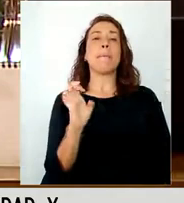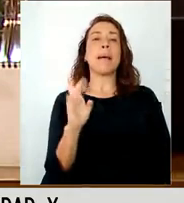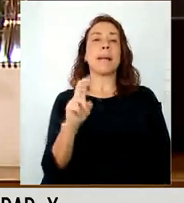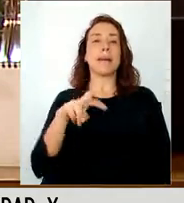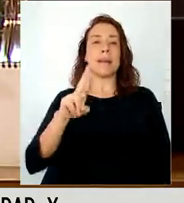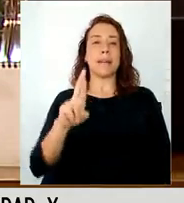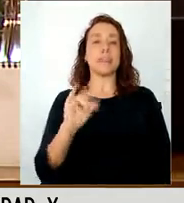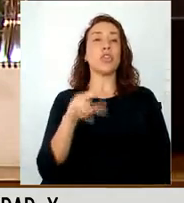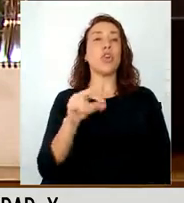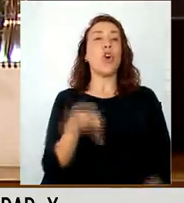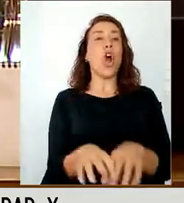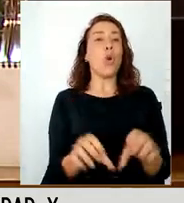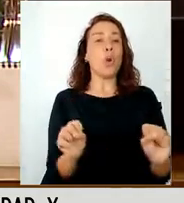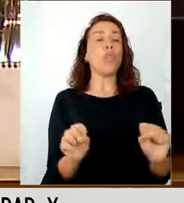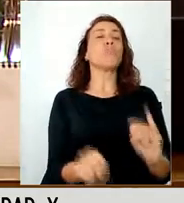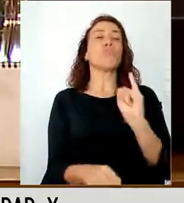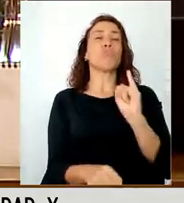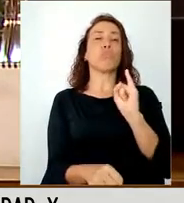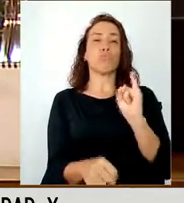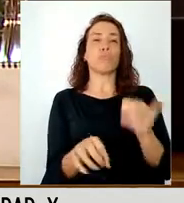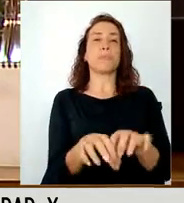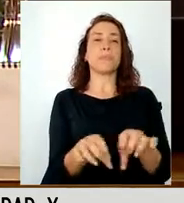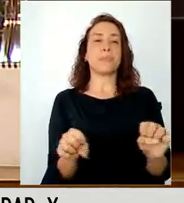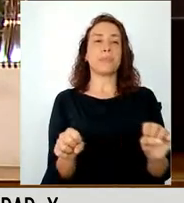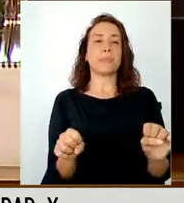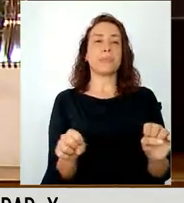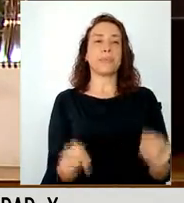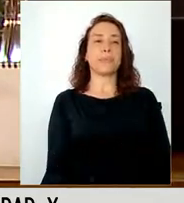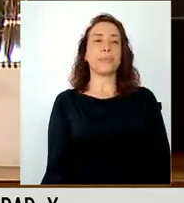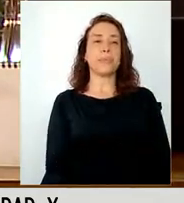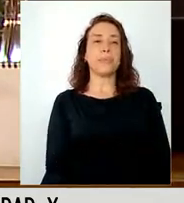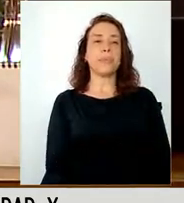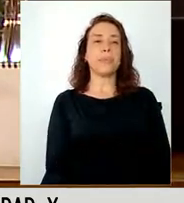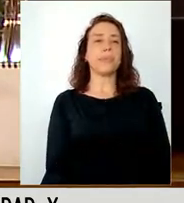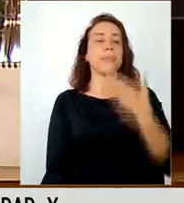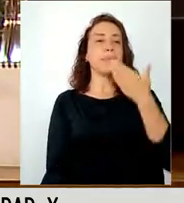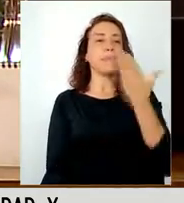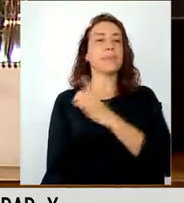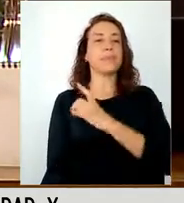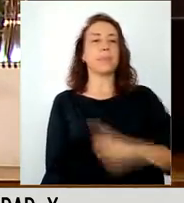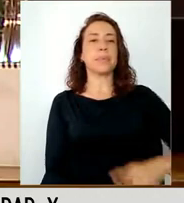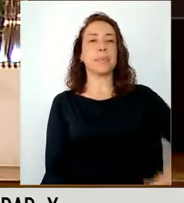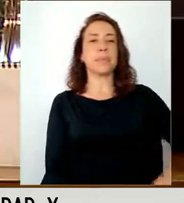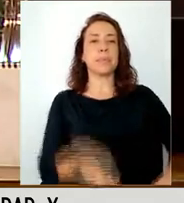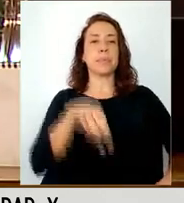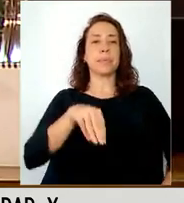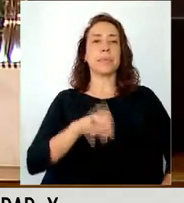acordado a continuación Le ofrezco la palabra al diputado Miguel mellado